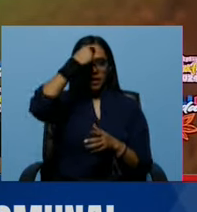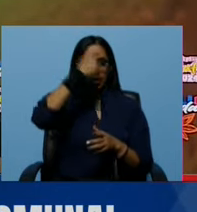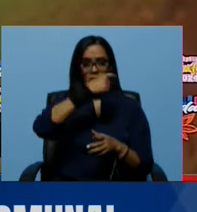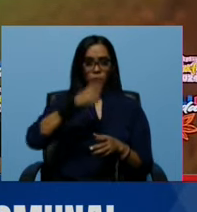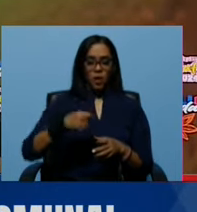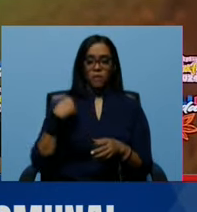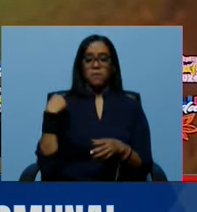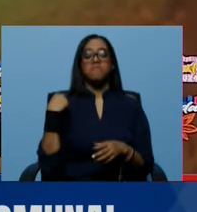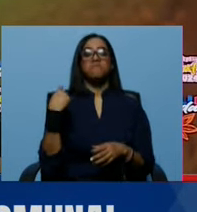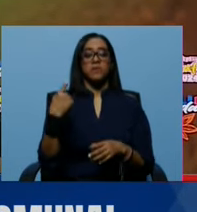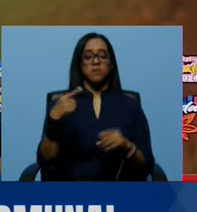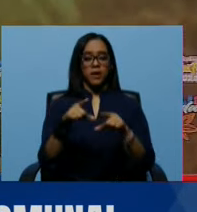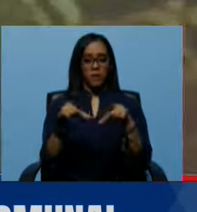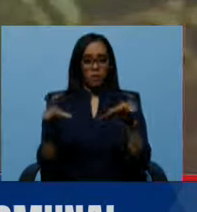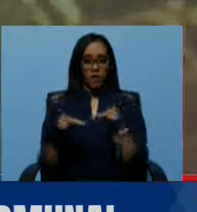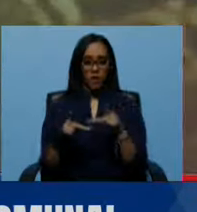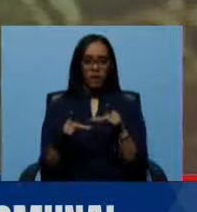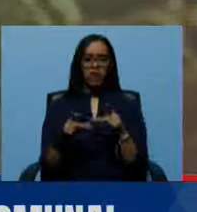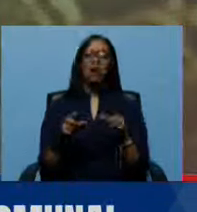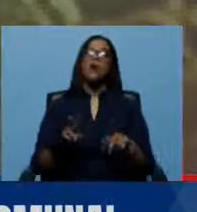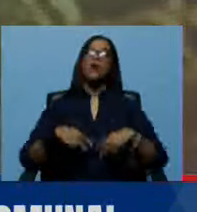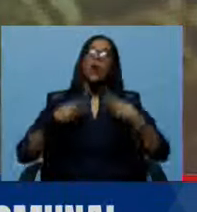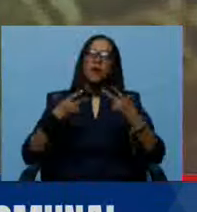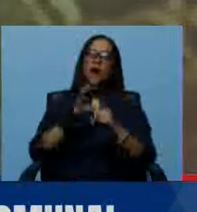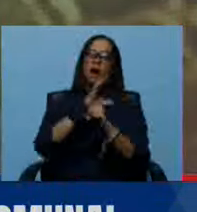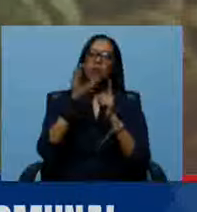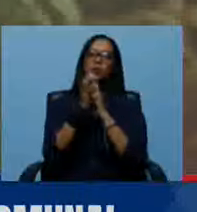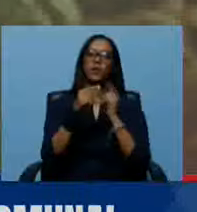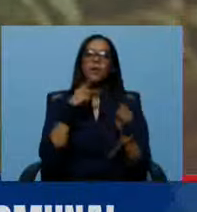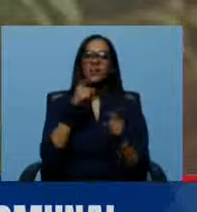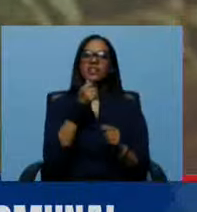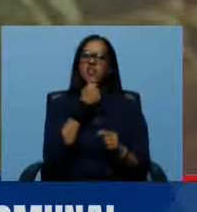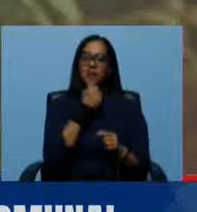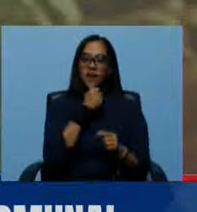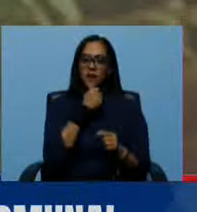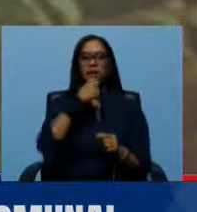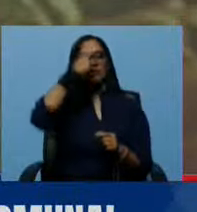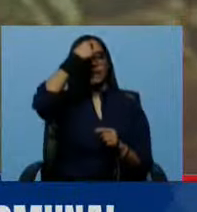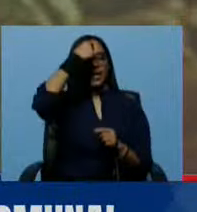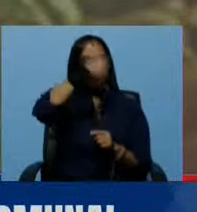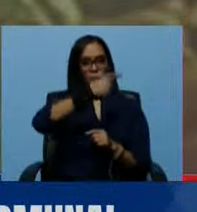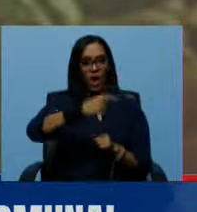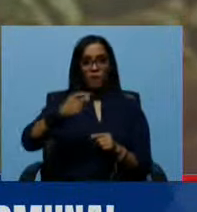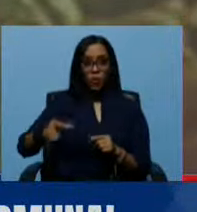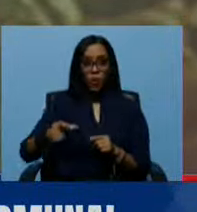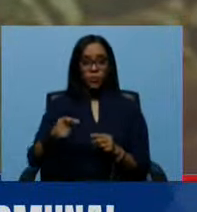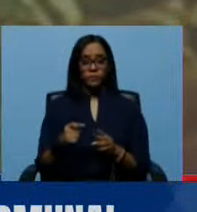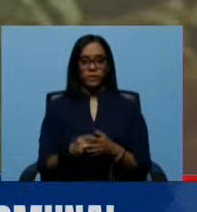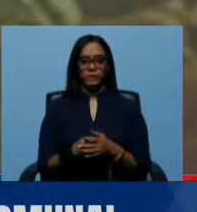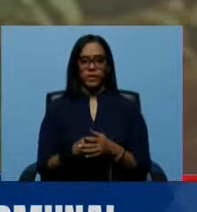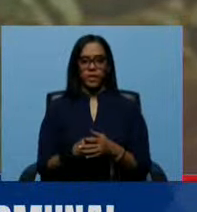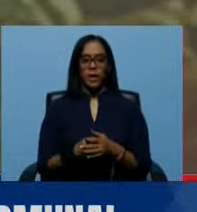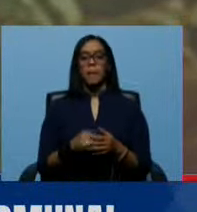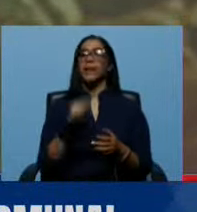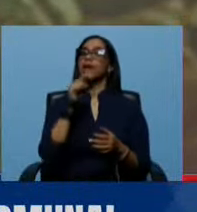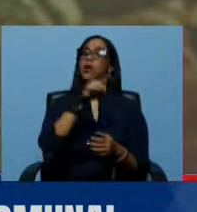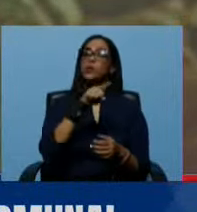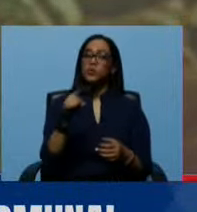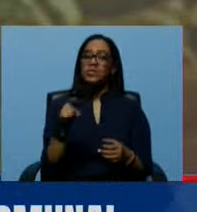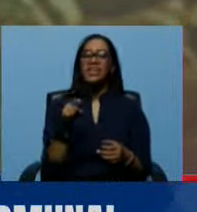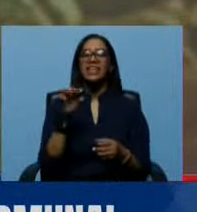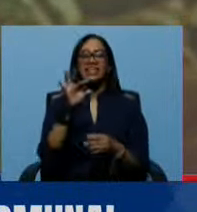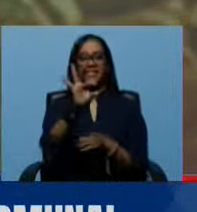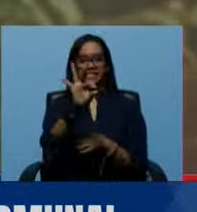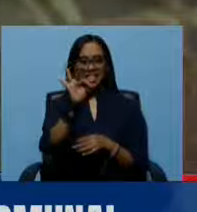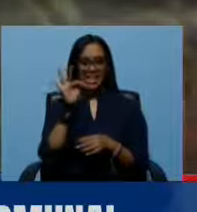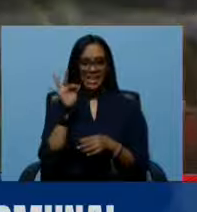lugar, una nueva cultura política, ¿de quién? Del pueblo, para que cuando ustedes elijan